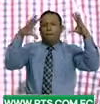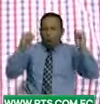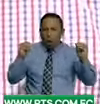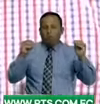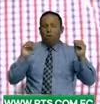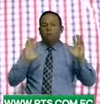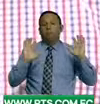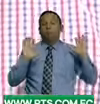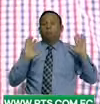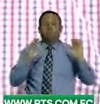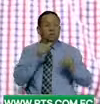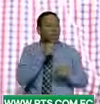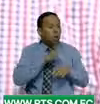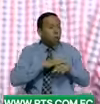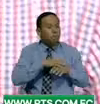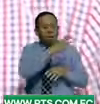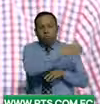será